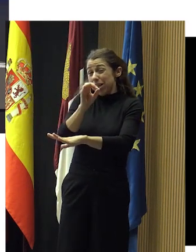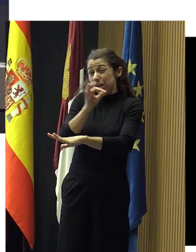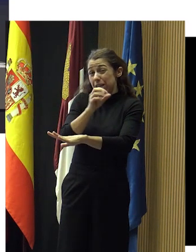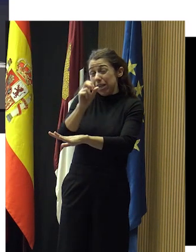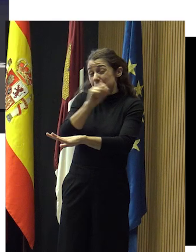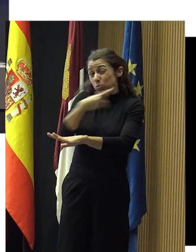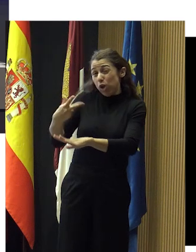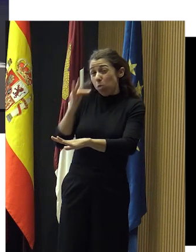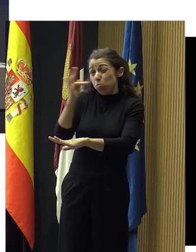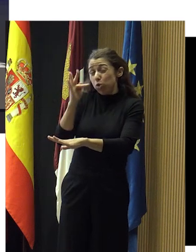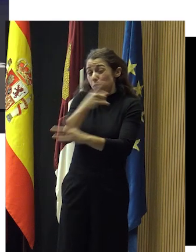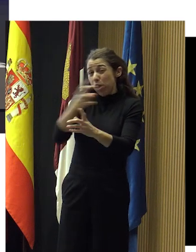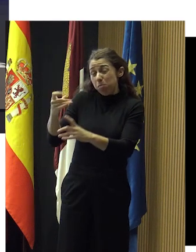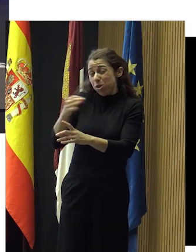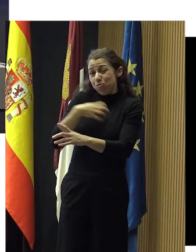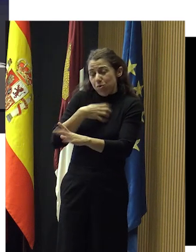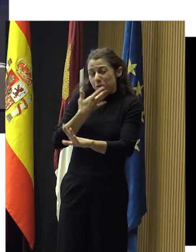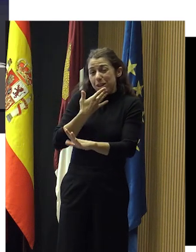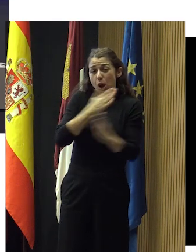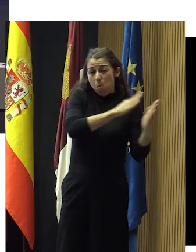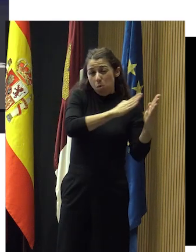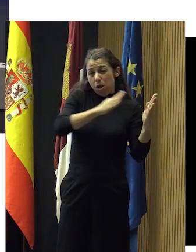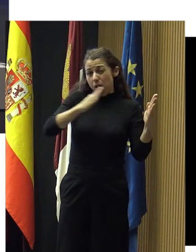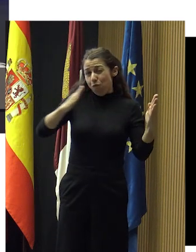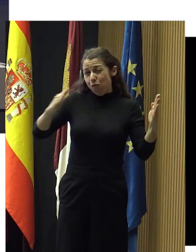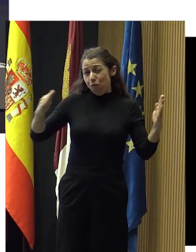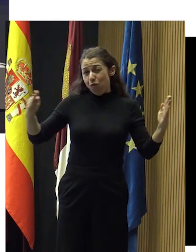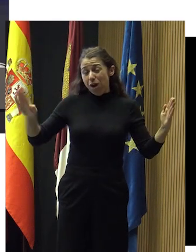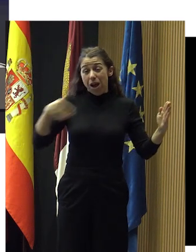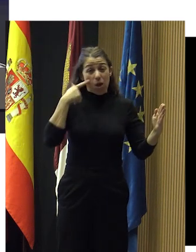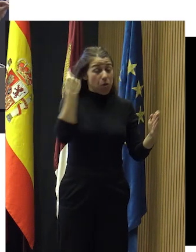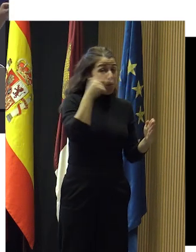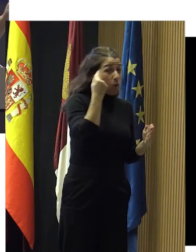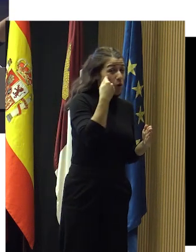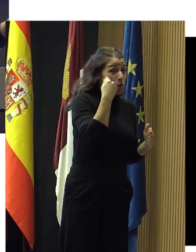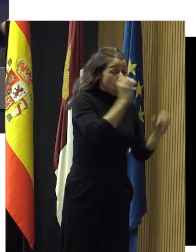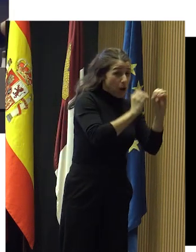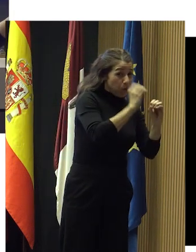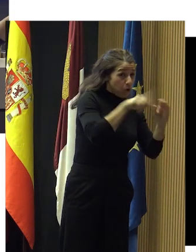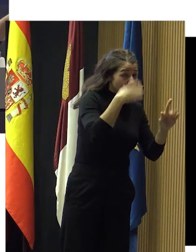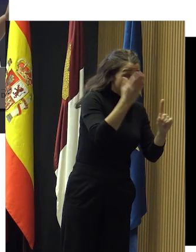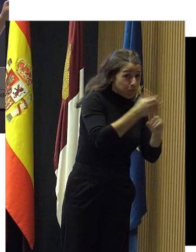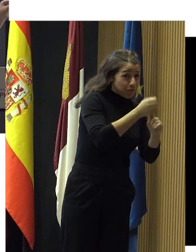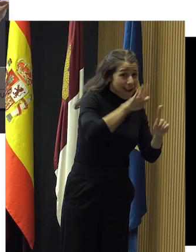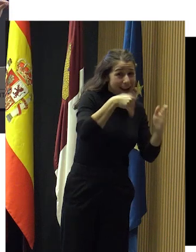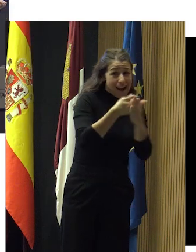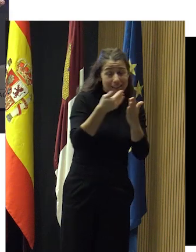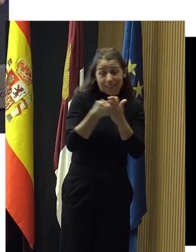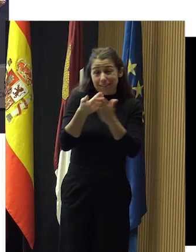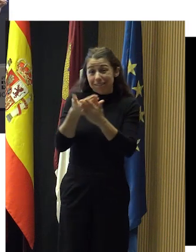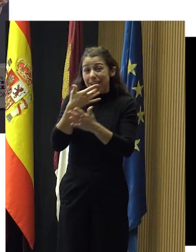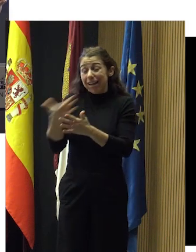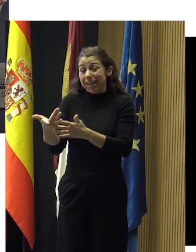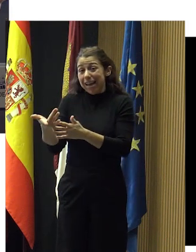Este proceso es muy largo. Desde el momento en el que se hace un descubrimiento en un laboratorio hasta el momento en el que el fármaco empieza